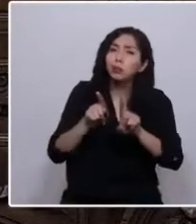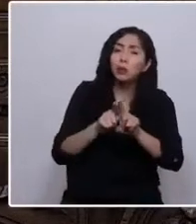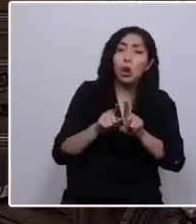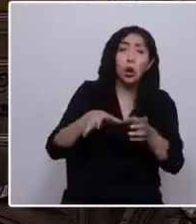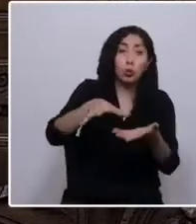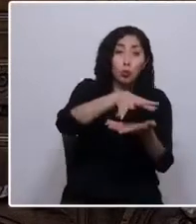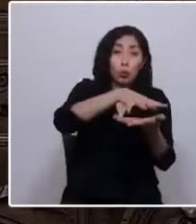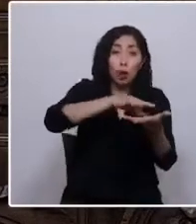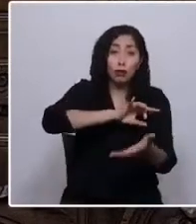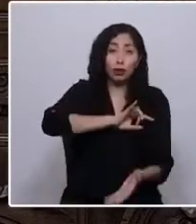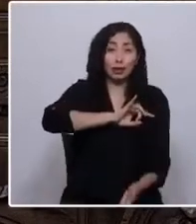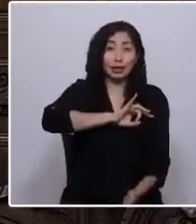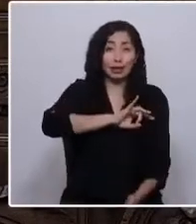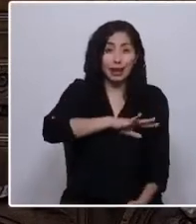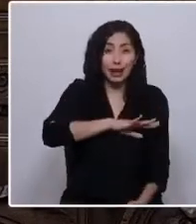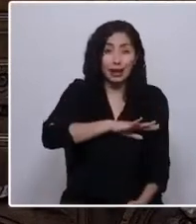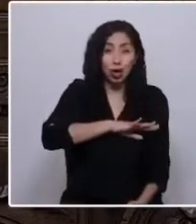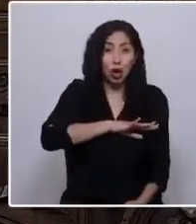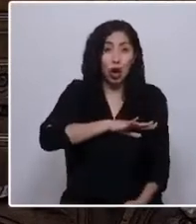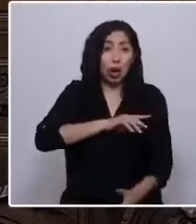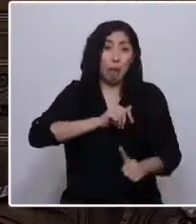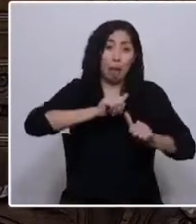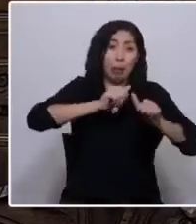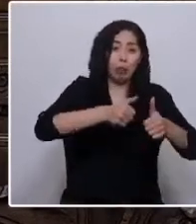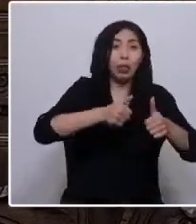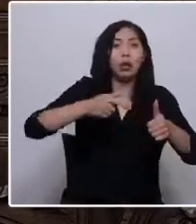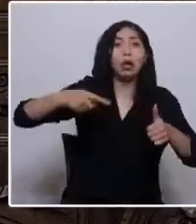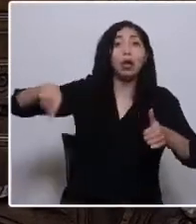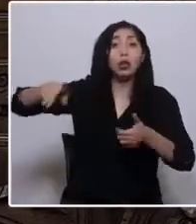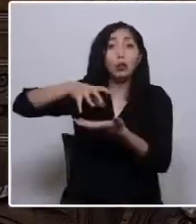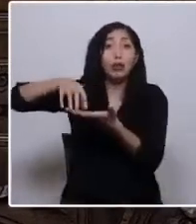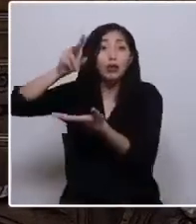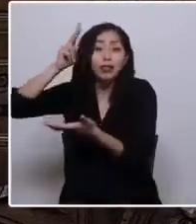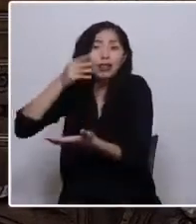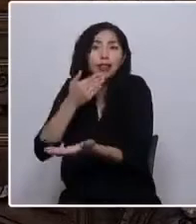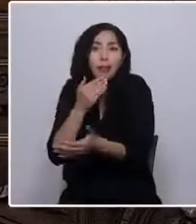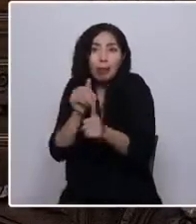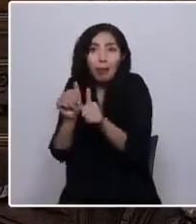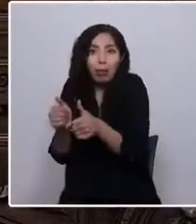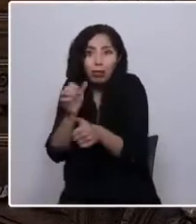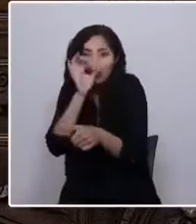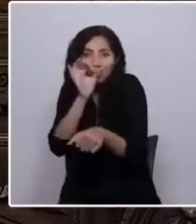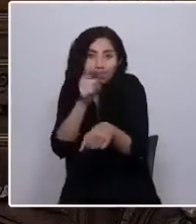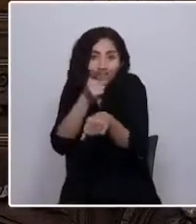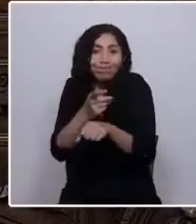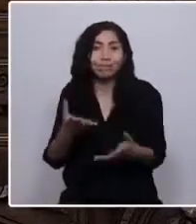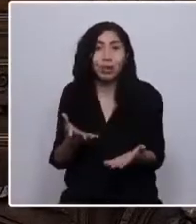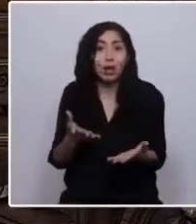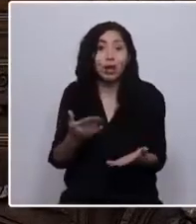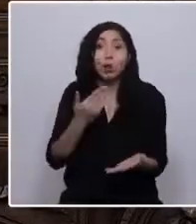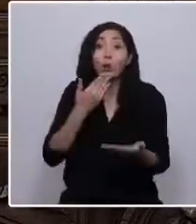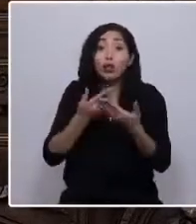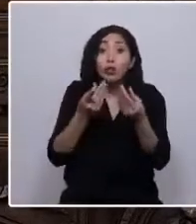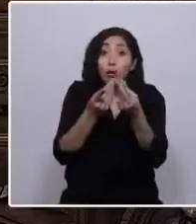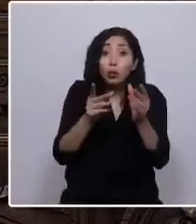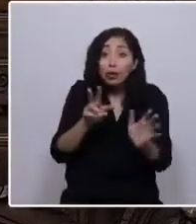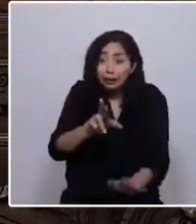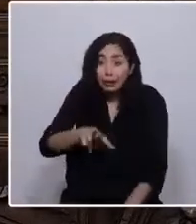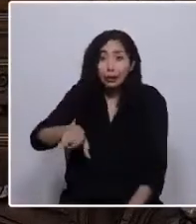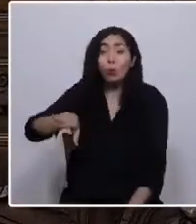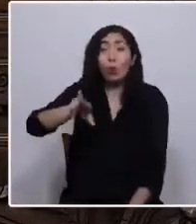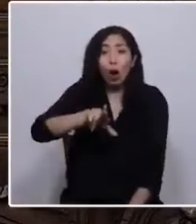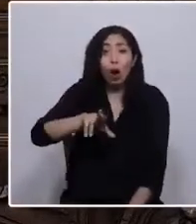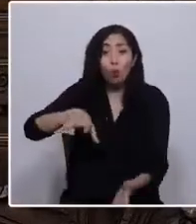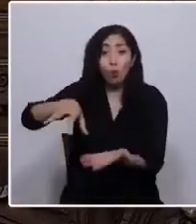fue aplastado, ellos también lo fueron, y que si se recuperaba la democracia, los pueblos indígenas